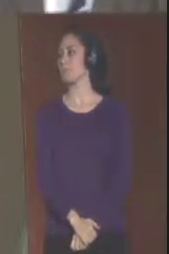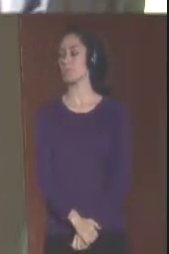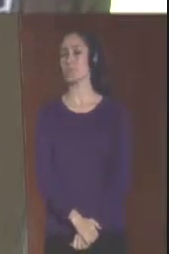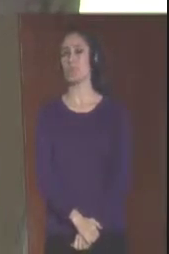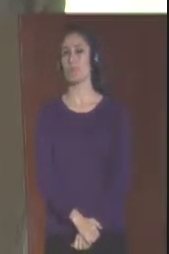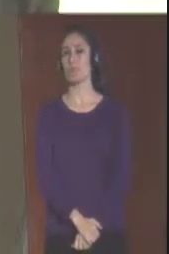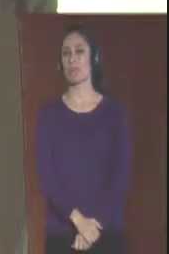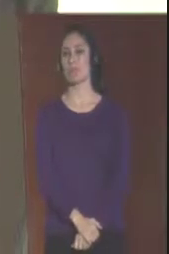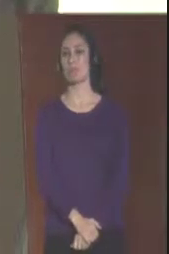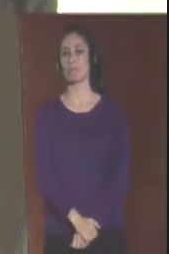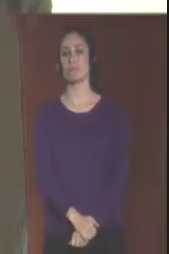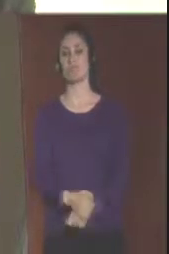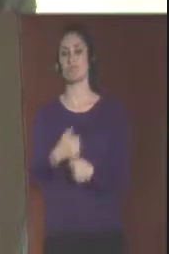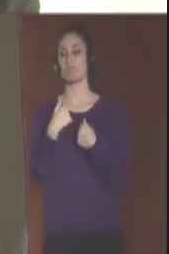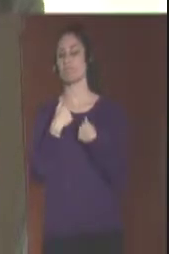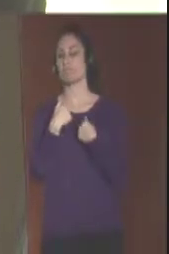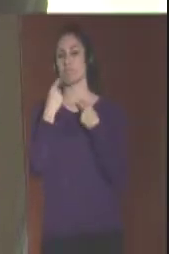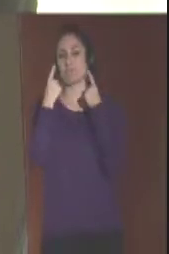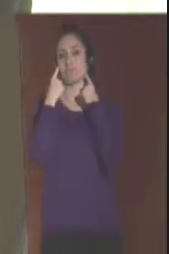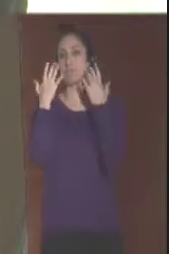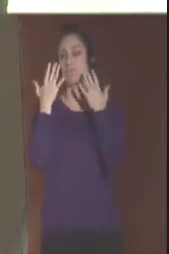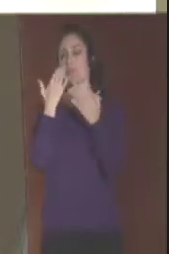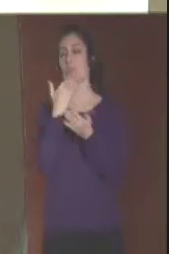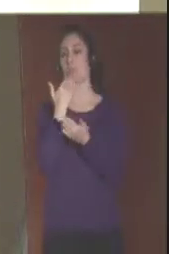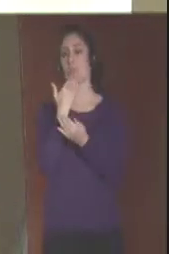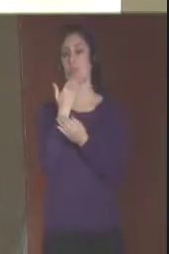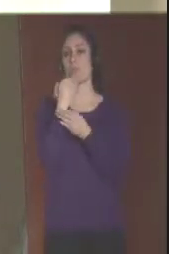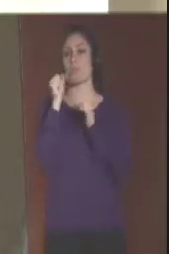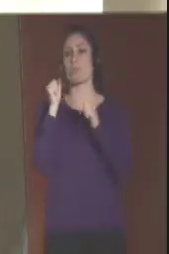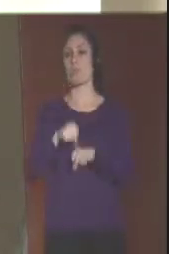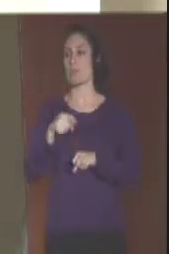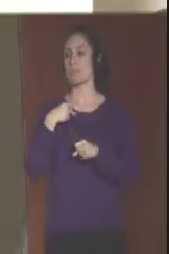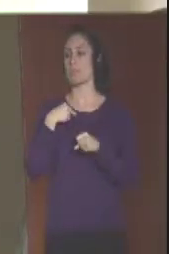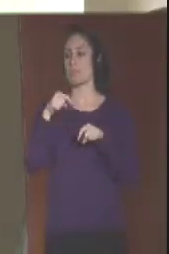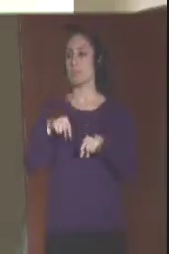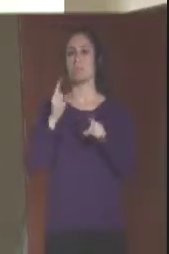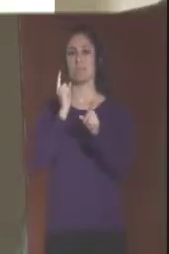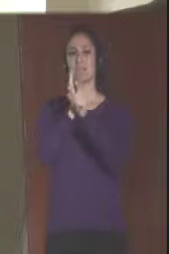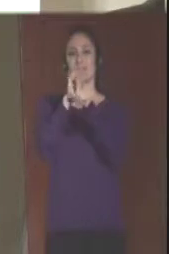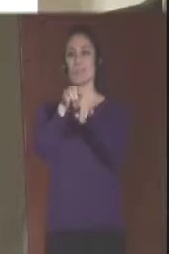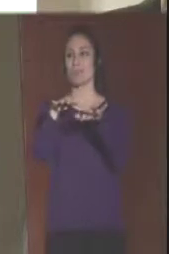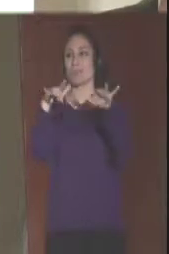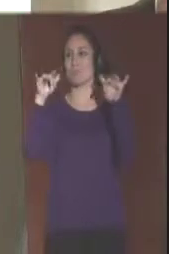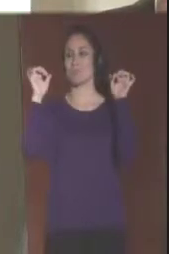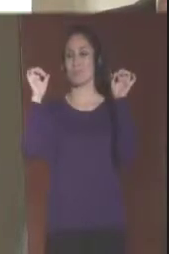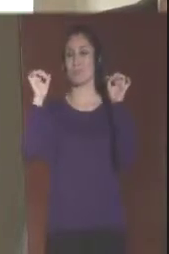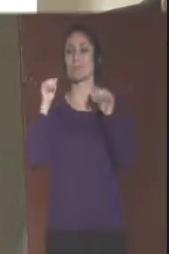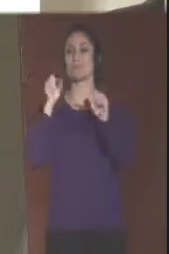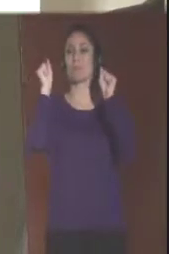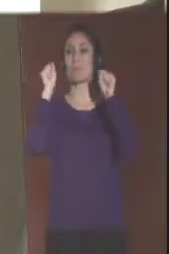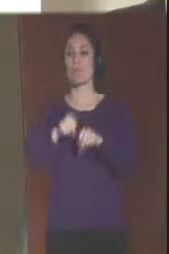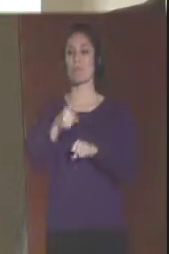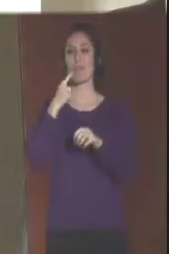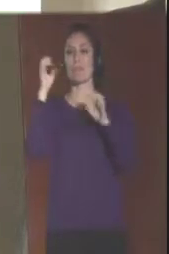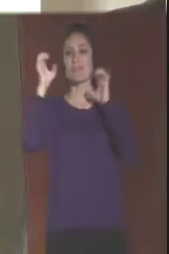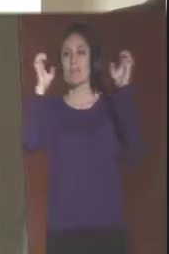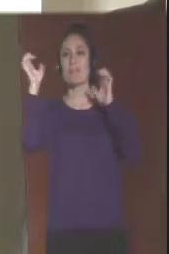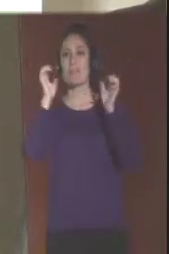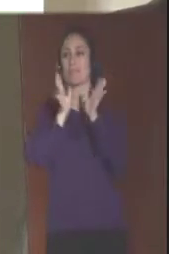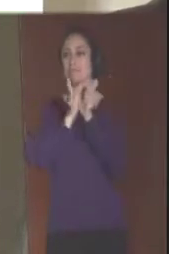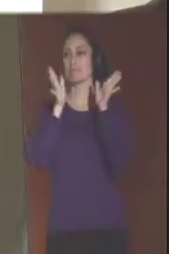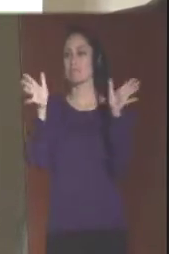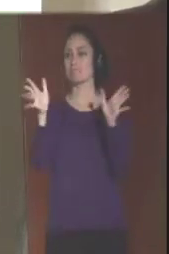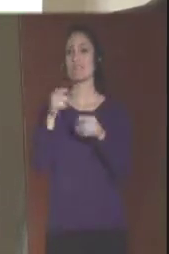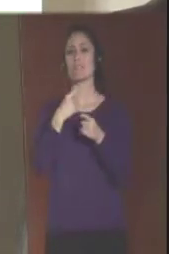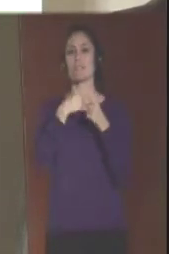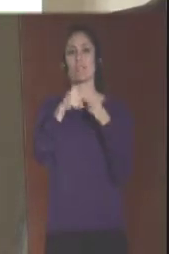Bueno, yo celebro el lugar que se le ha dado en este encuentro y que le da esta estrategia global a los